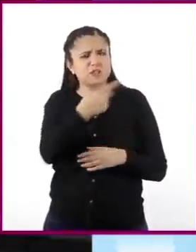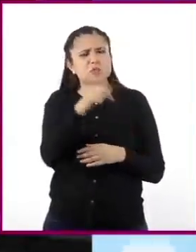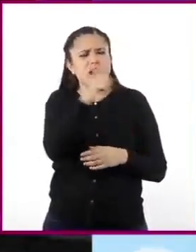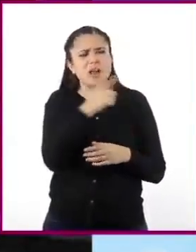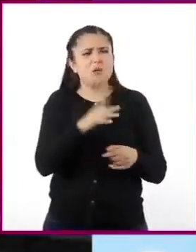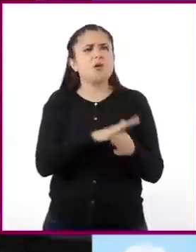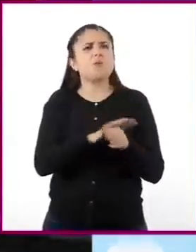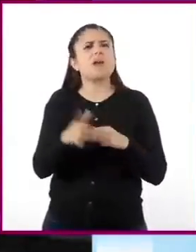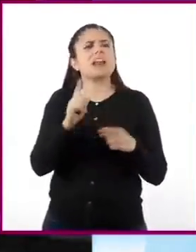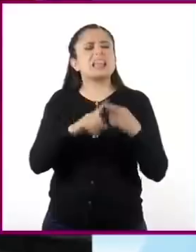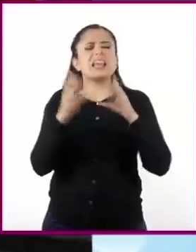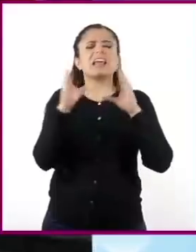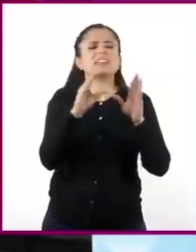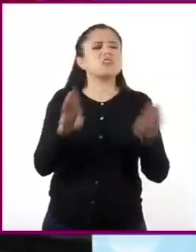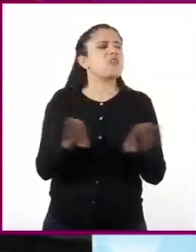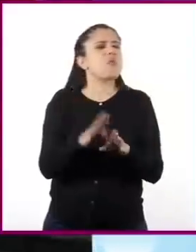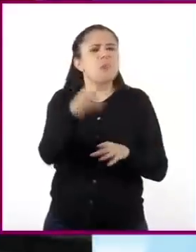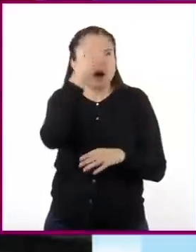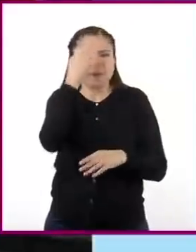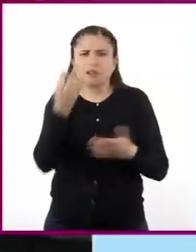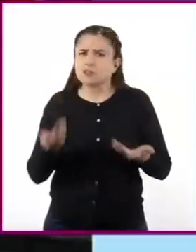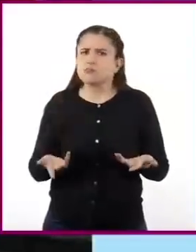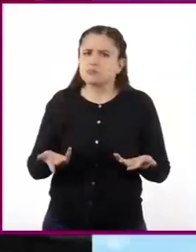habla, quién se la enseñó y cómo la aprendió?